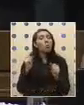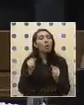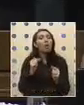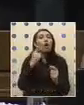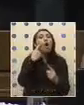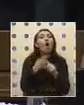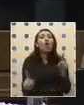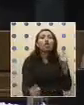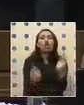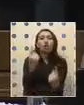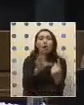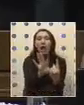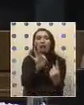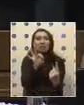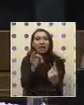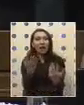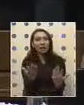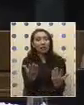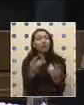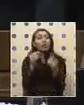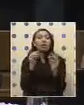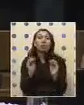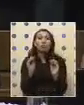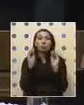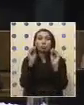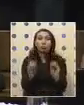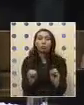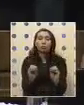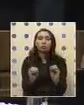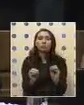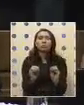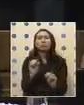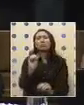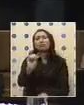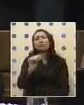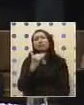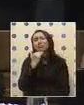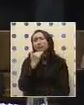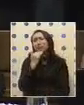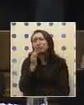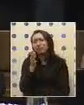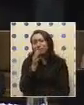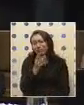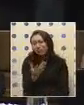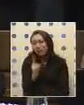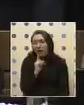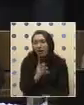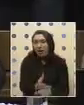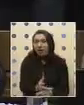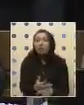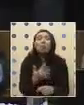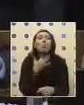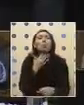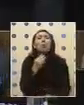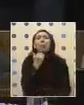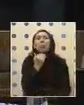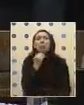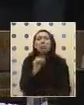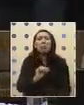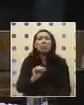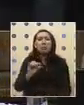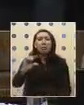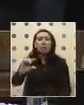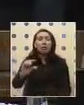alternativa. Y la alternativa que puso es lo más precaria que puede haber. ¿Y por qué es tan precaria?